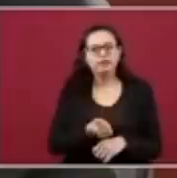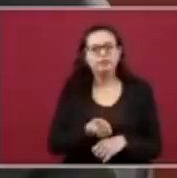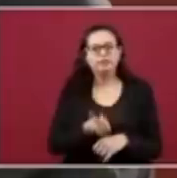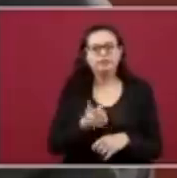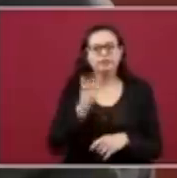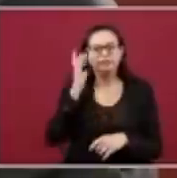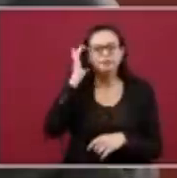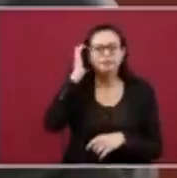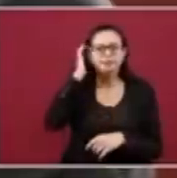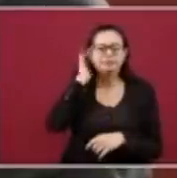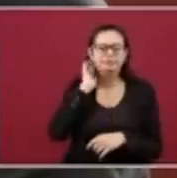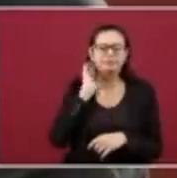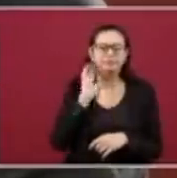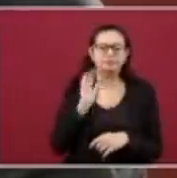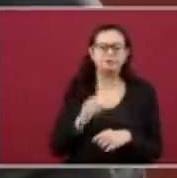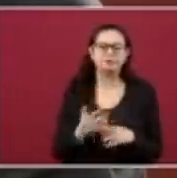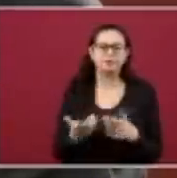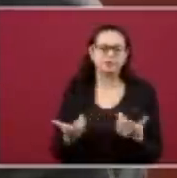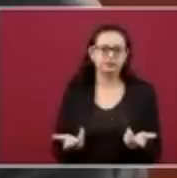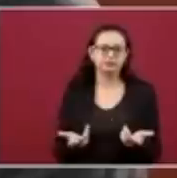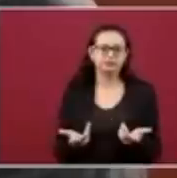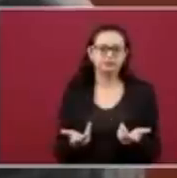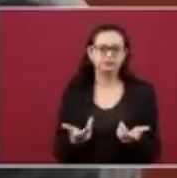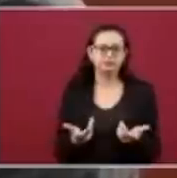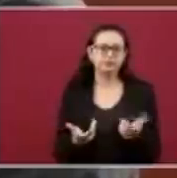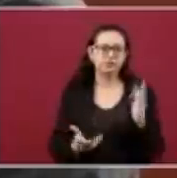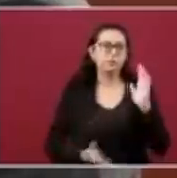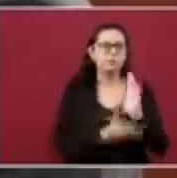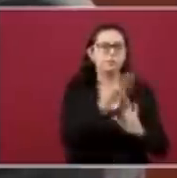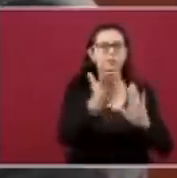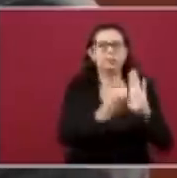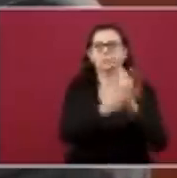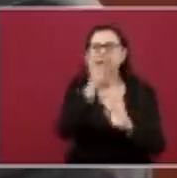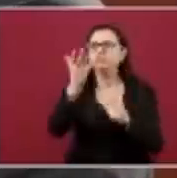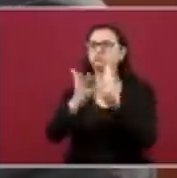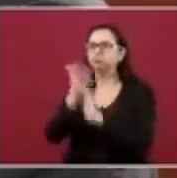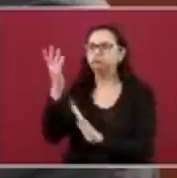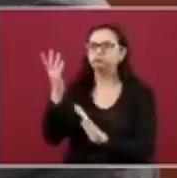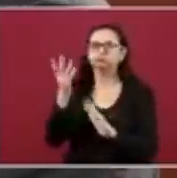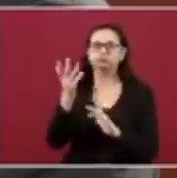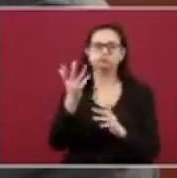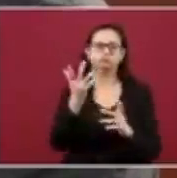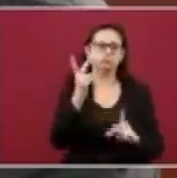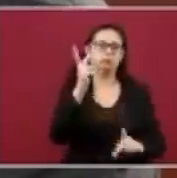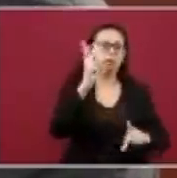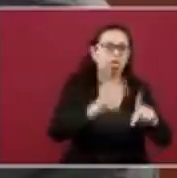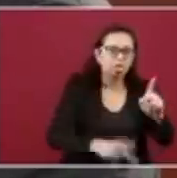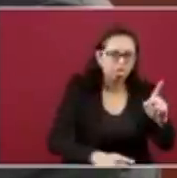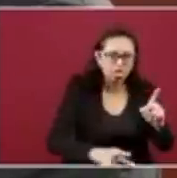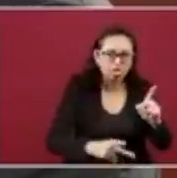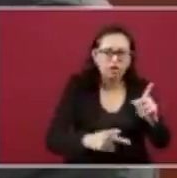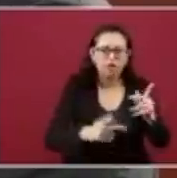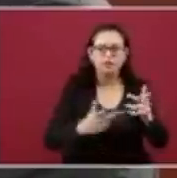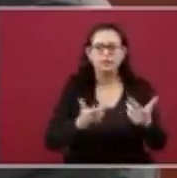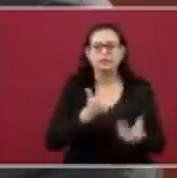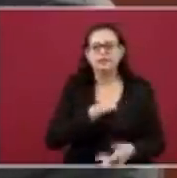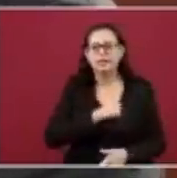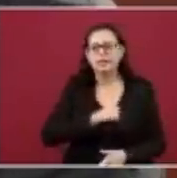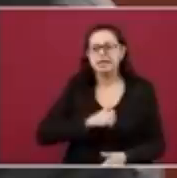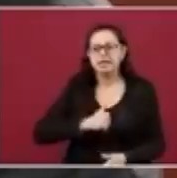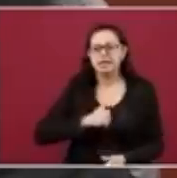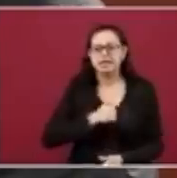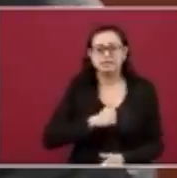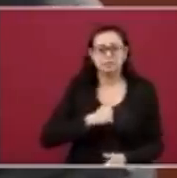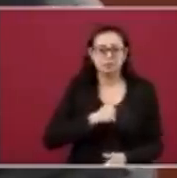parte de esas obras, que desgraciadamente, desafortunadamente, no